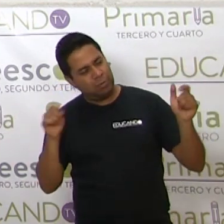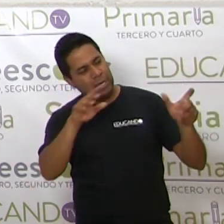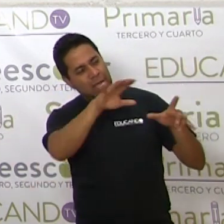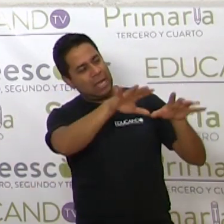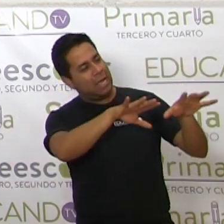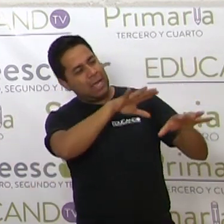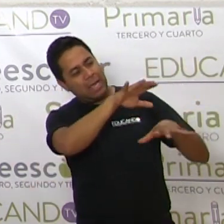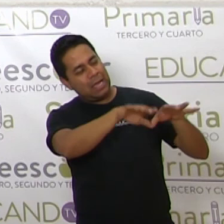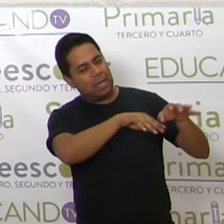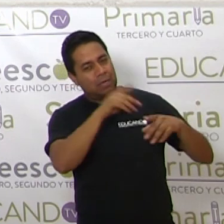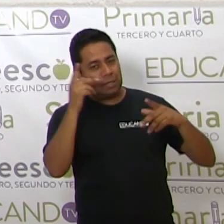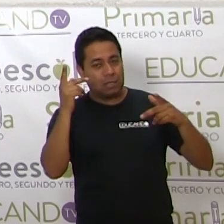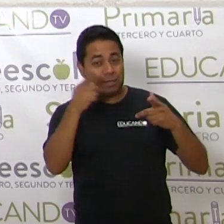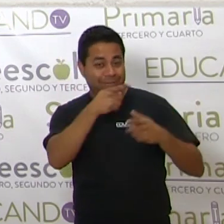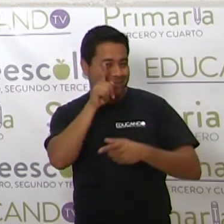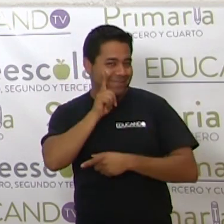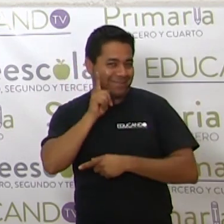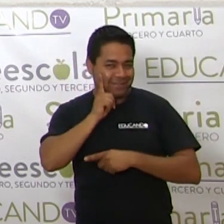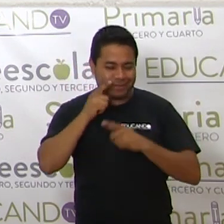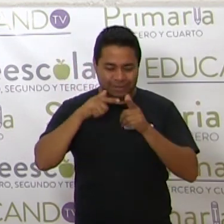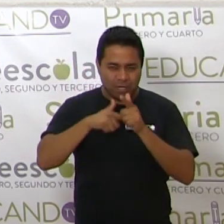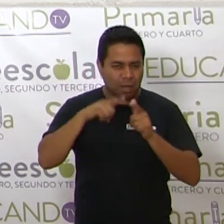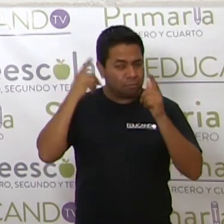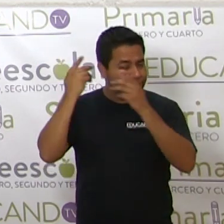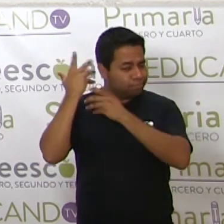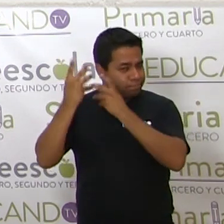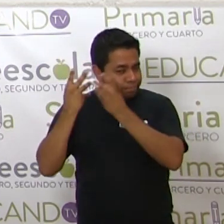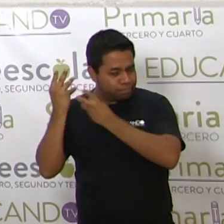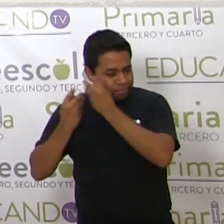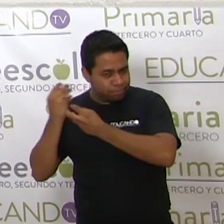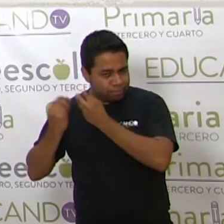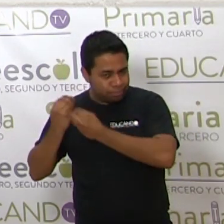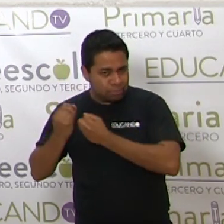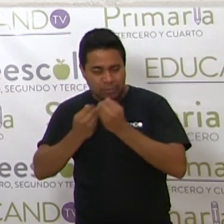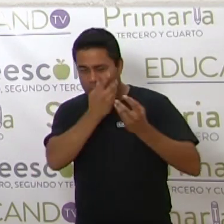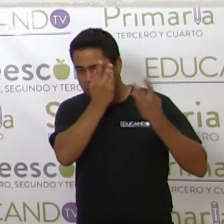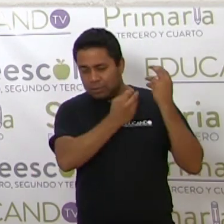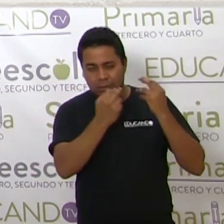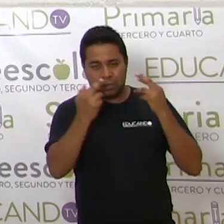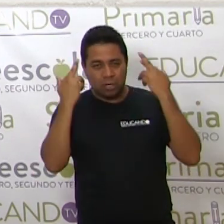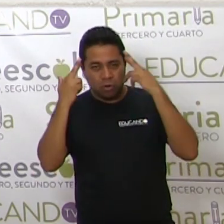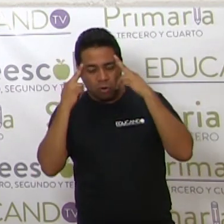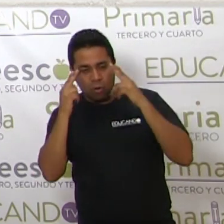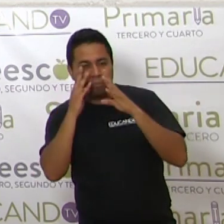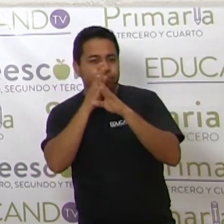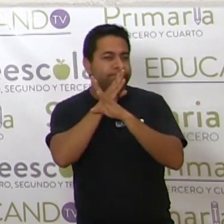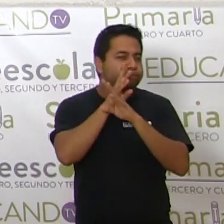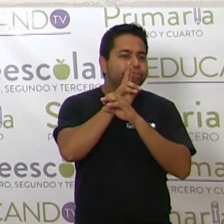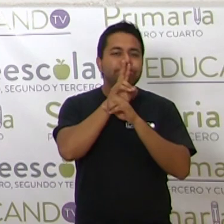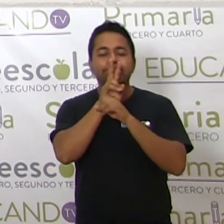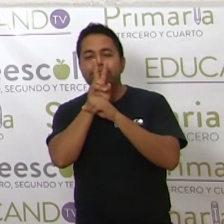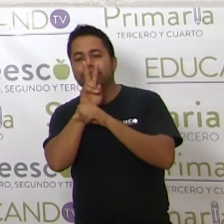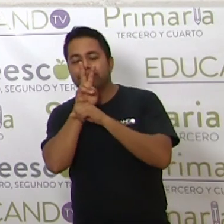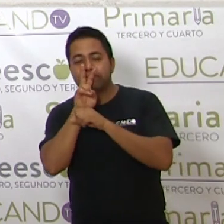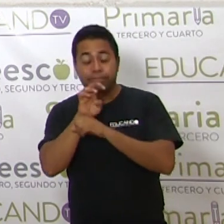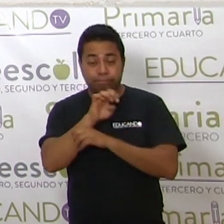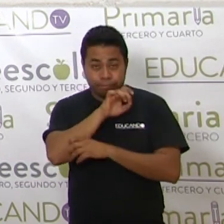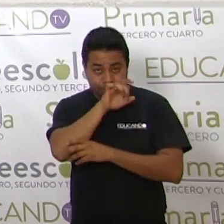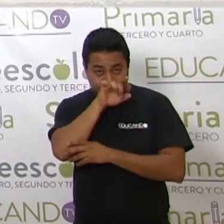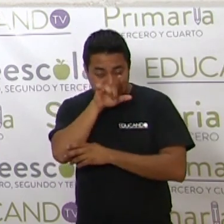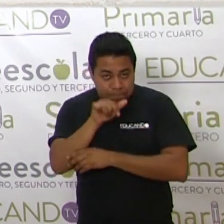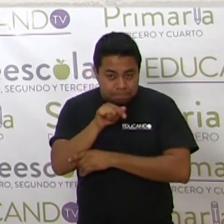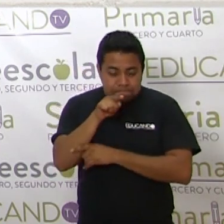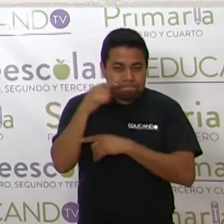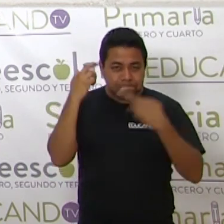la doncella trenzaba sus cabellos y el viejo rey lo miraba todo después el monarca sin haber sido